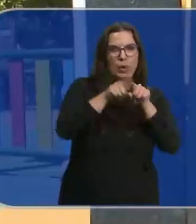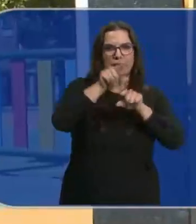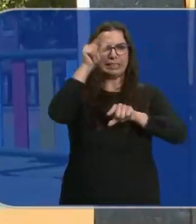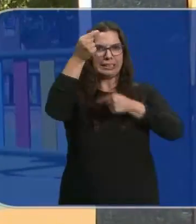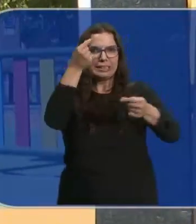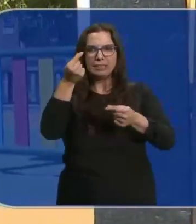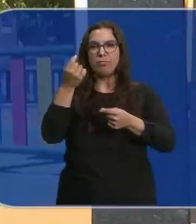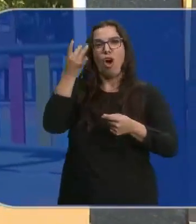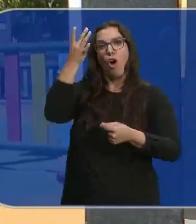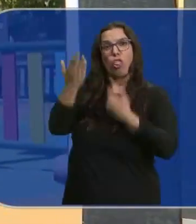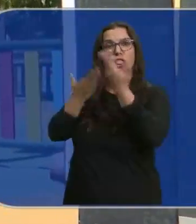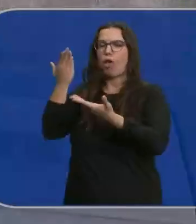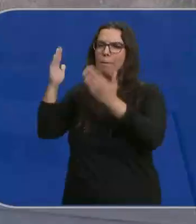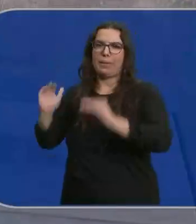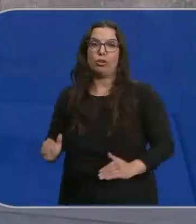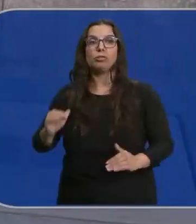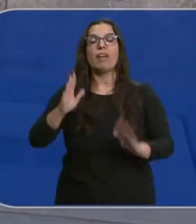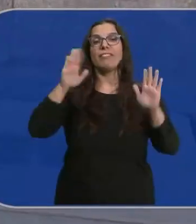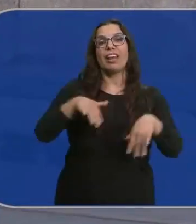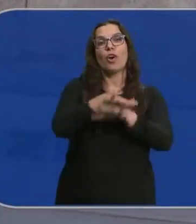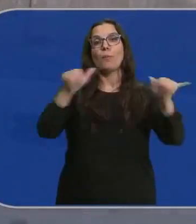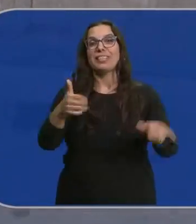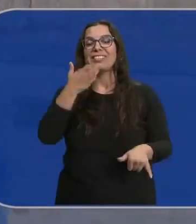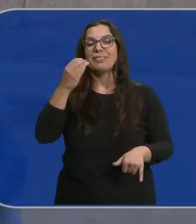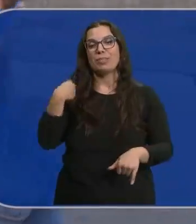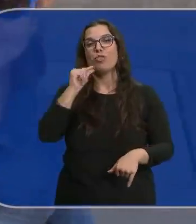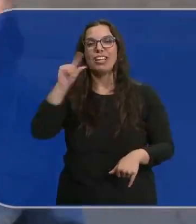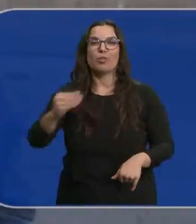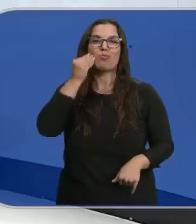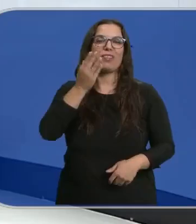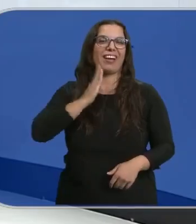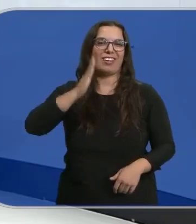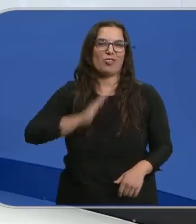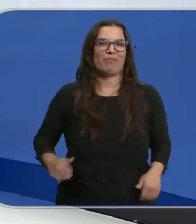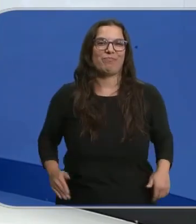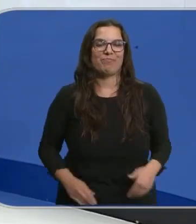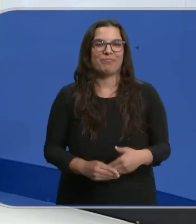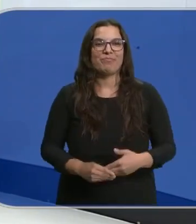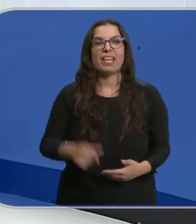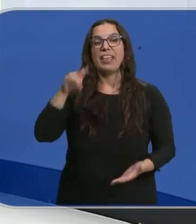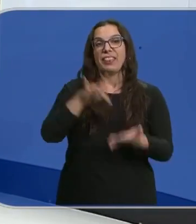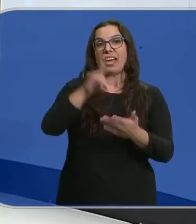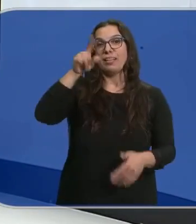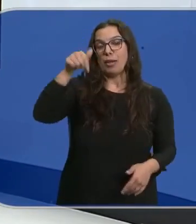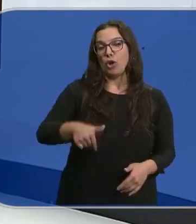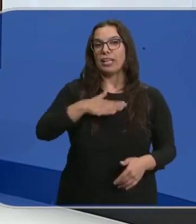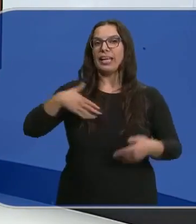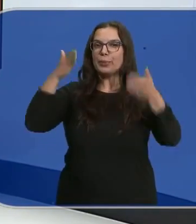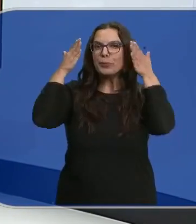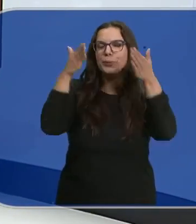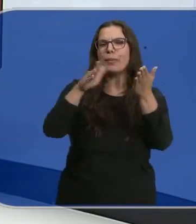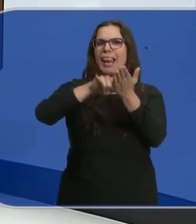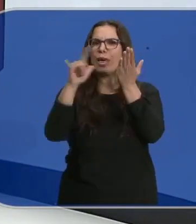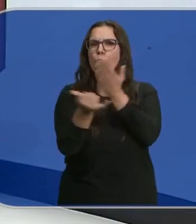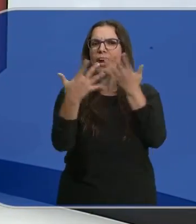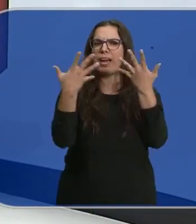sacrificio que tiene su recompensa, sobre todo si es esta. Y en este día también se quiere poner el foco en el